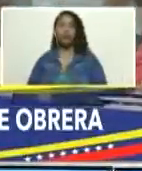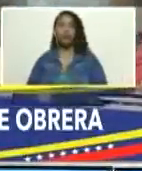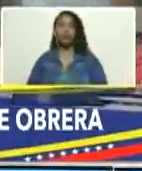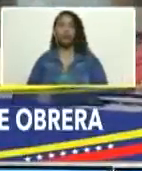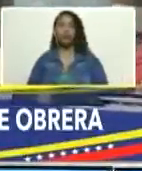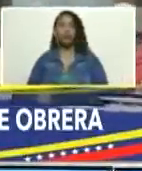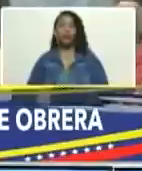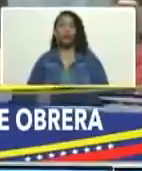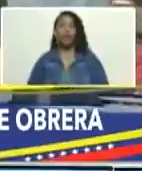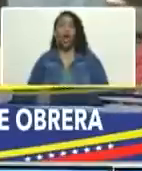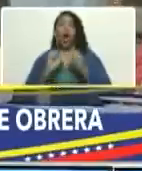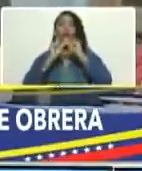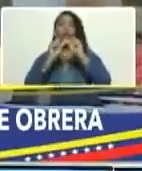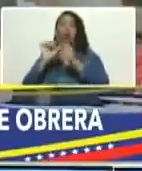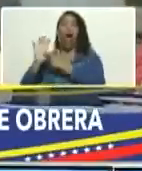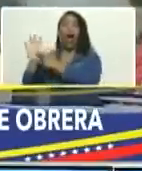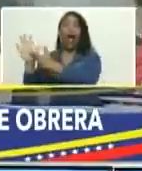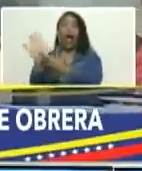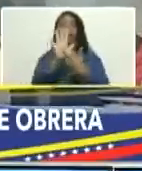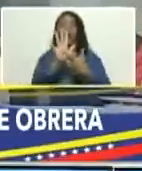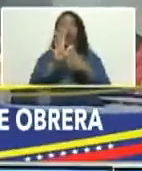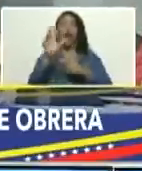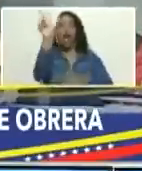Seguir el ejemplo que Guayana dio.